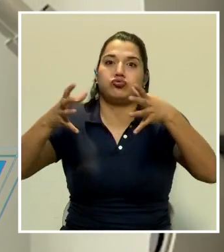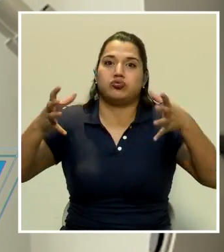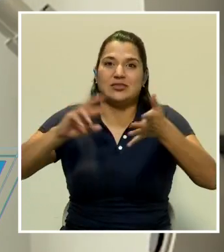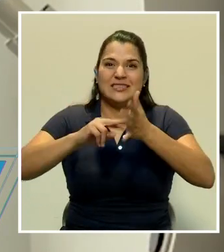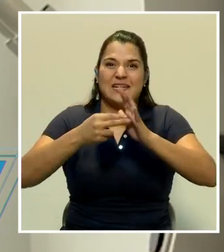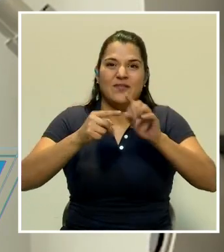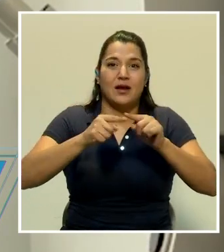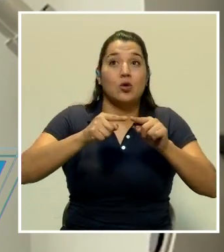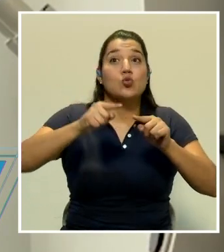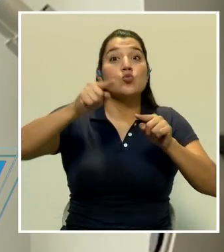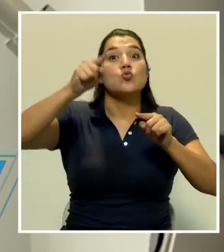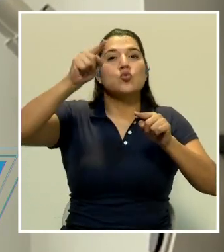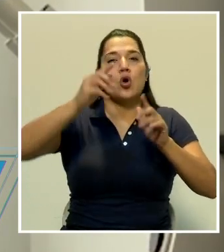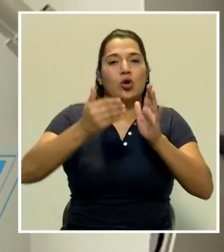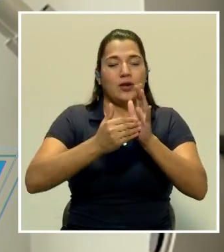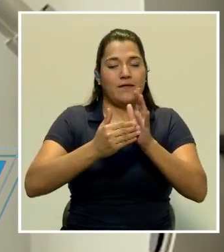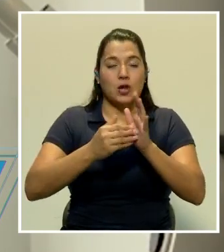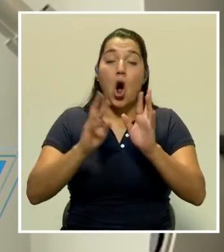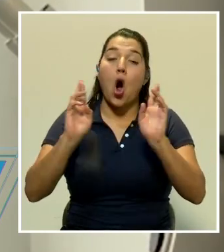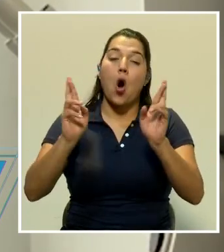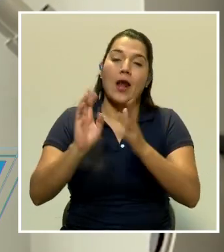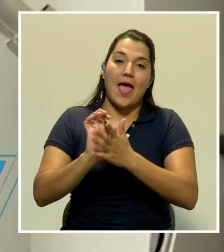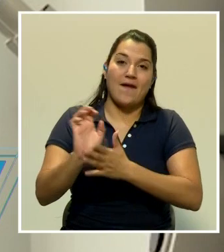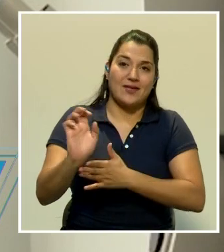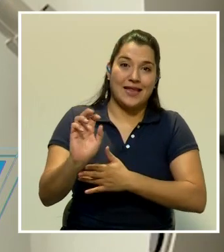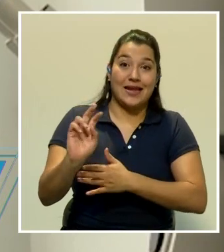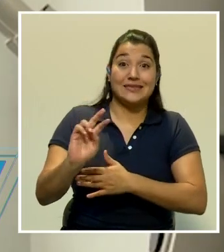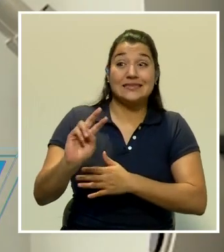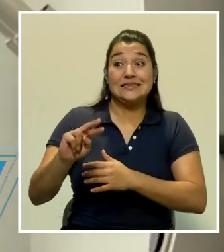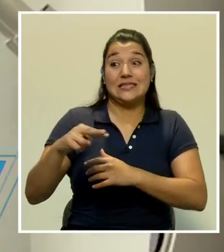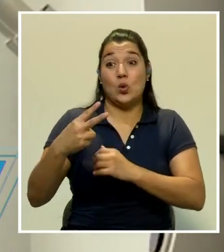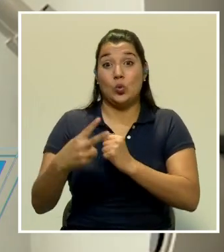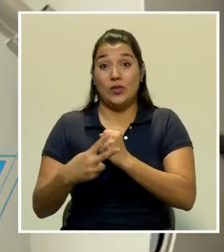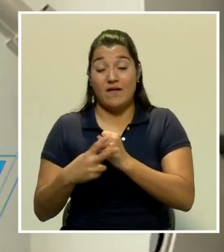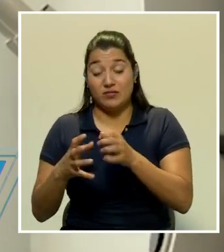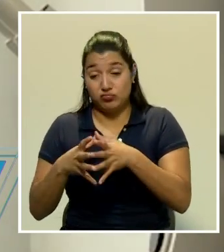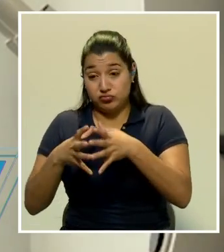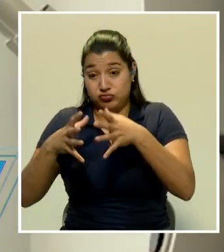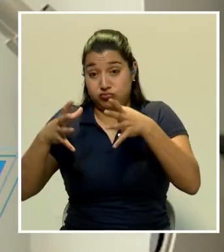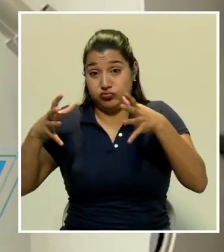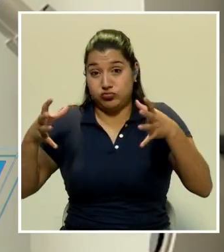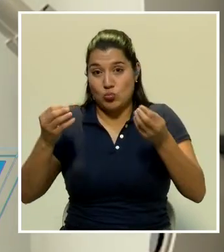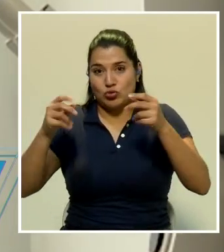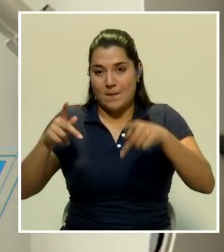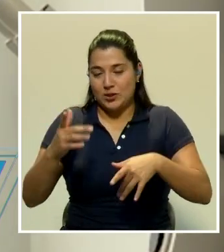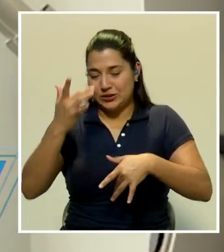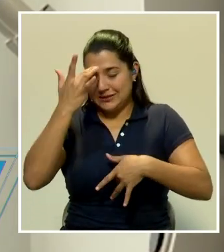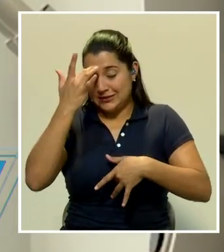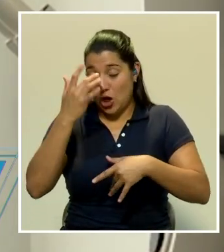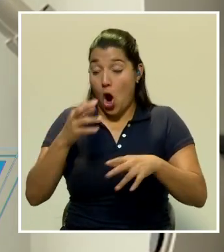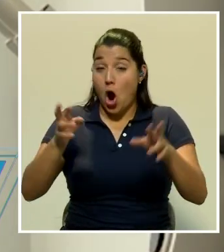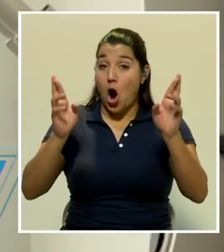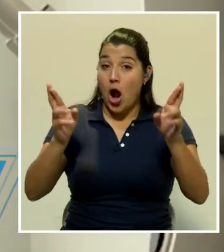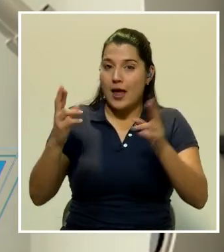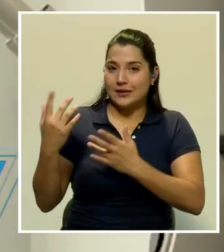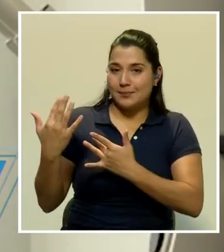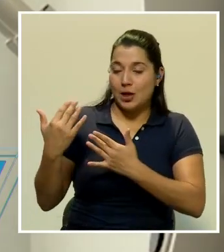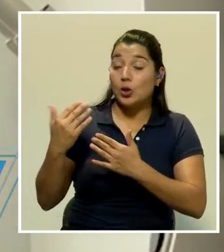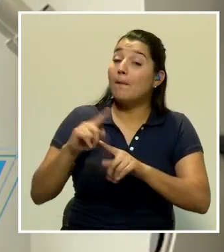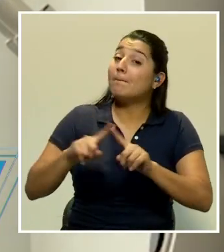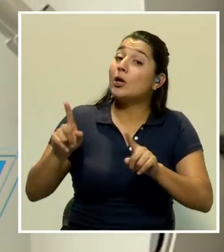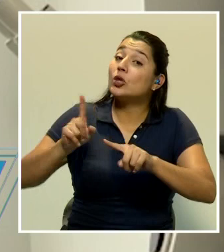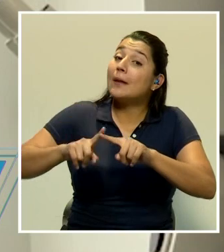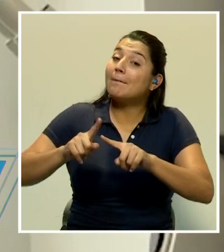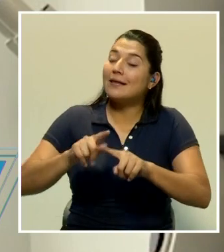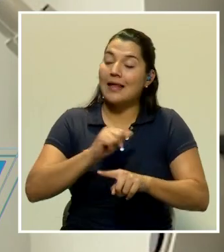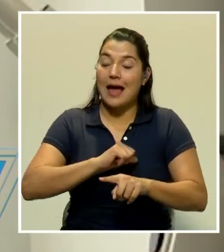pueda evitar esta segunda ola. Realmente lo espero y todo depende de la